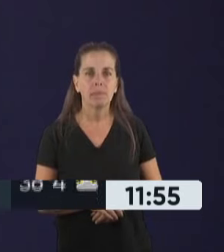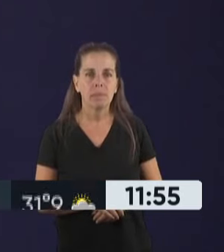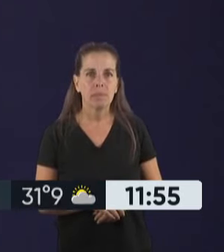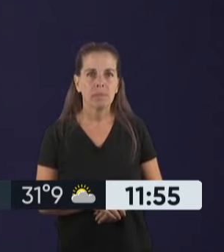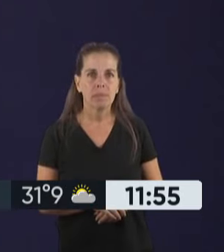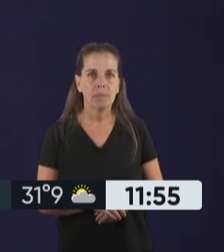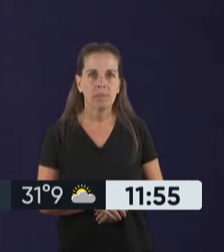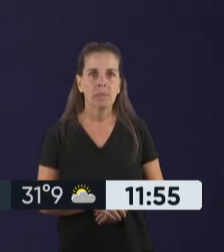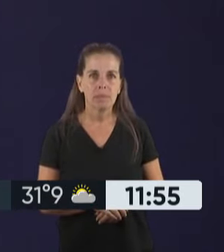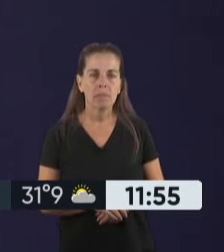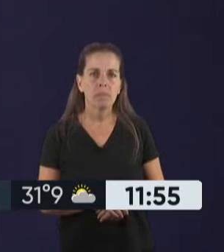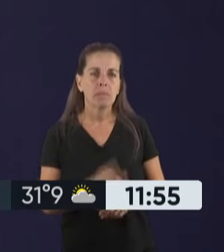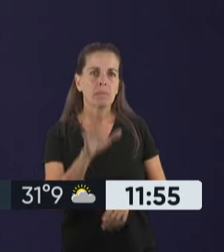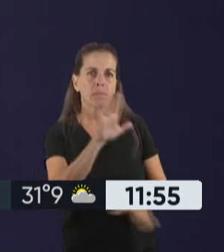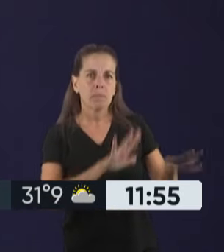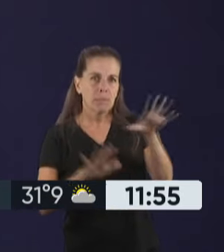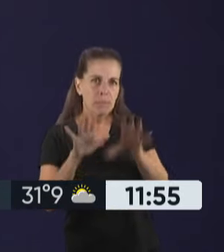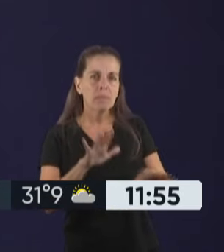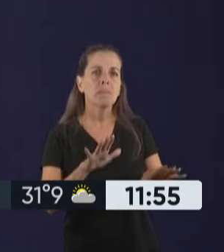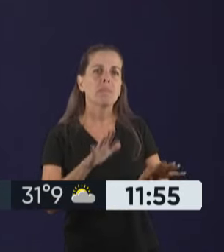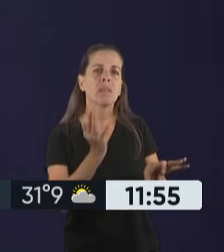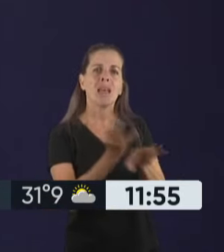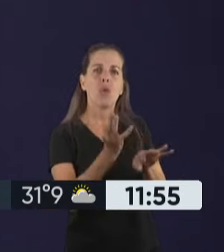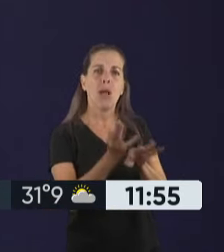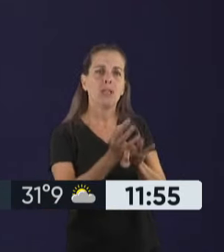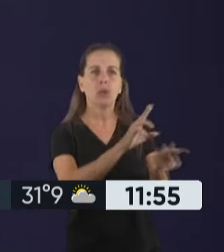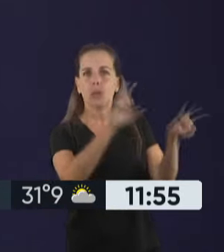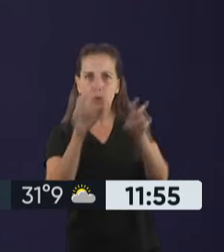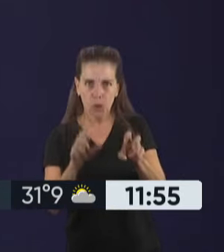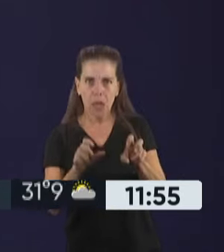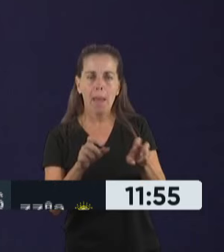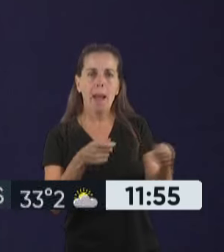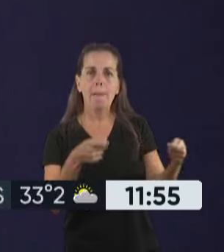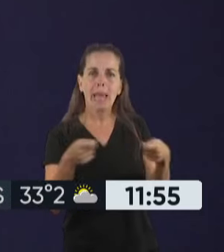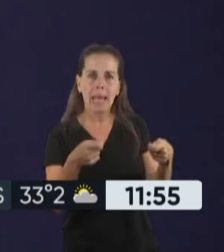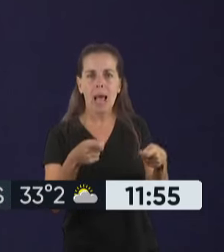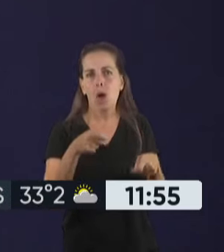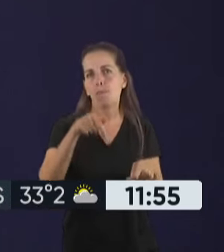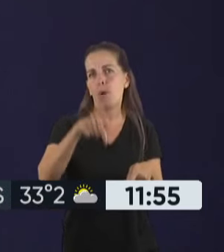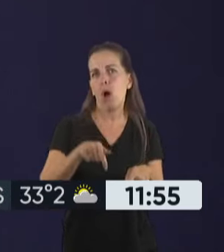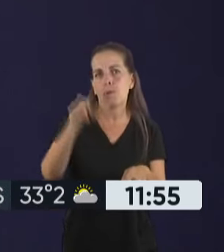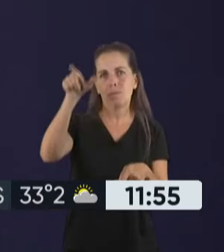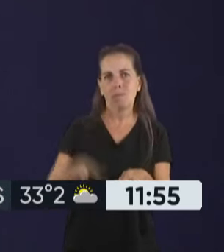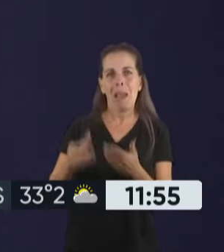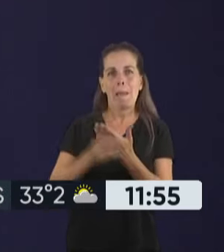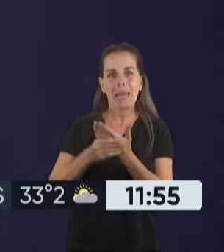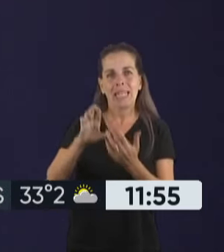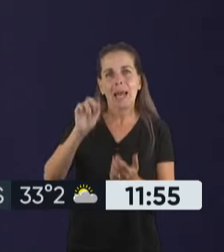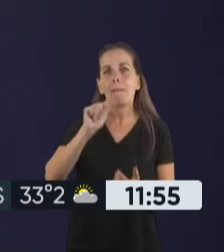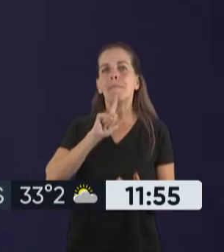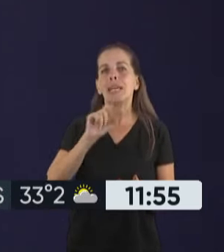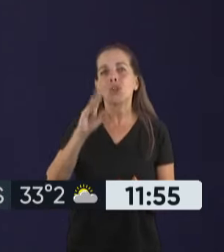eh estructuralmente eh manejado hoy por supuesto o a cargo de la ministra